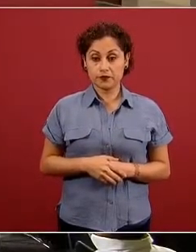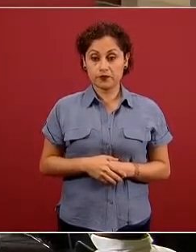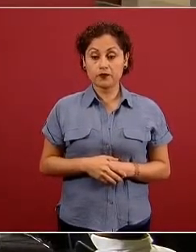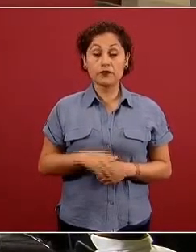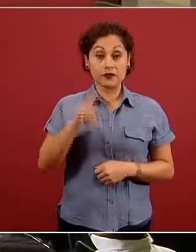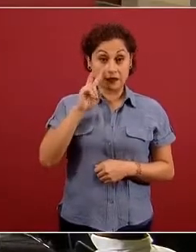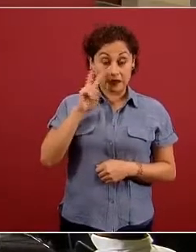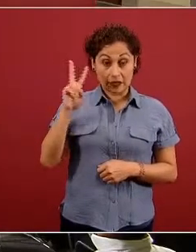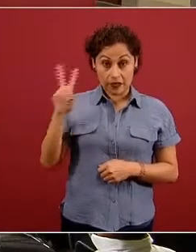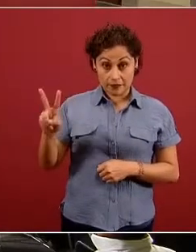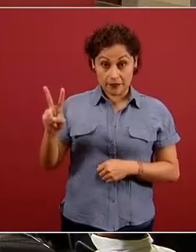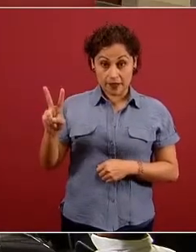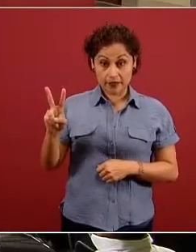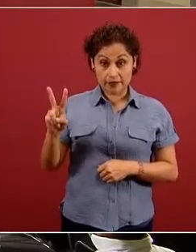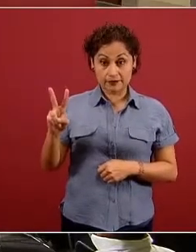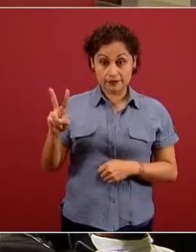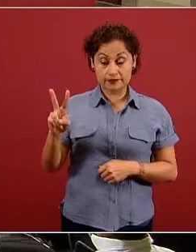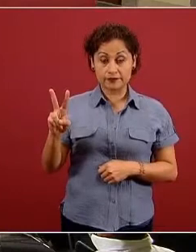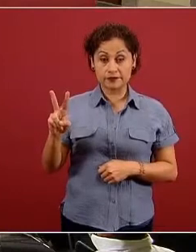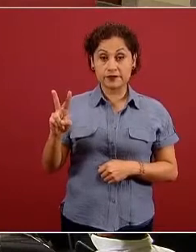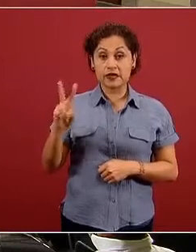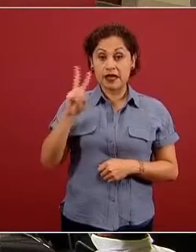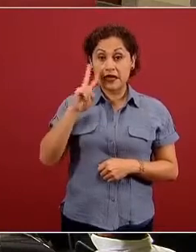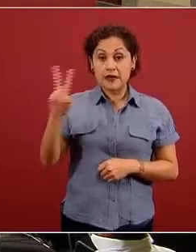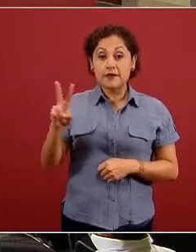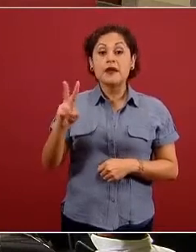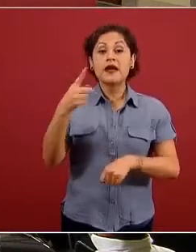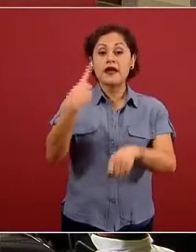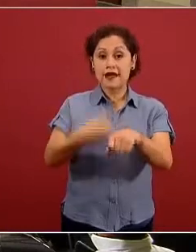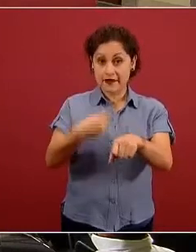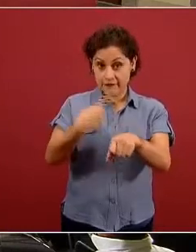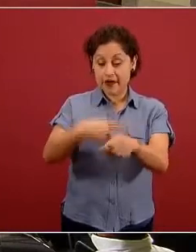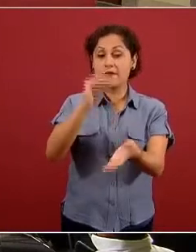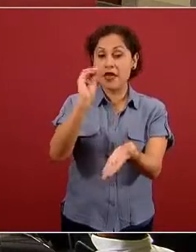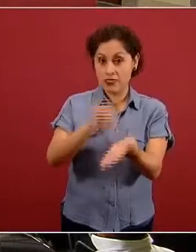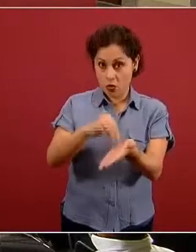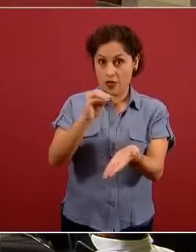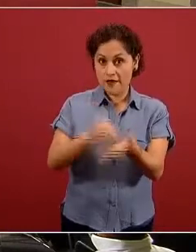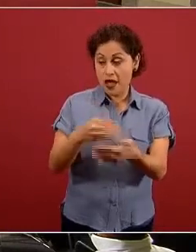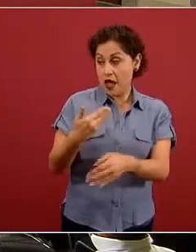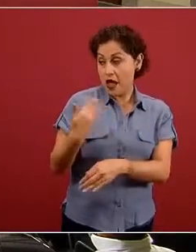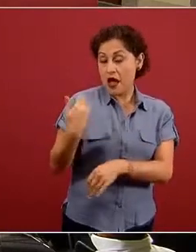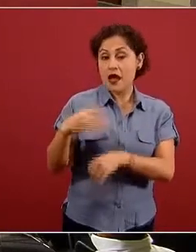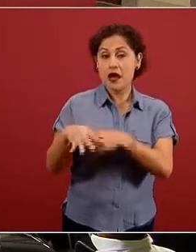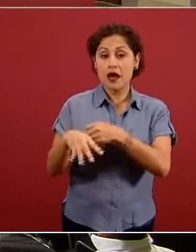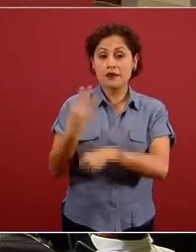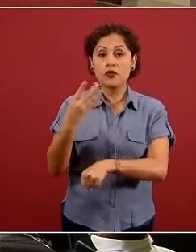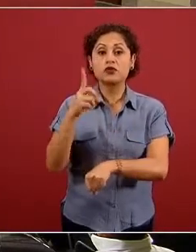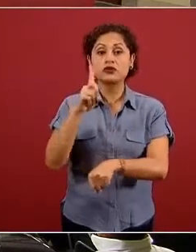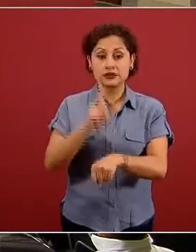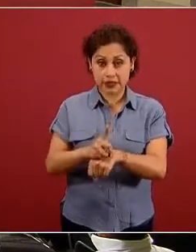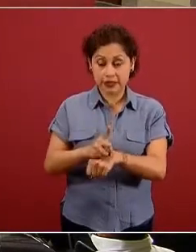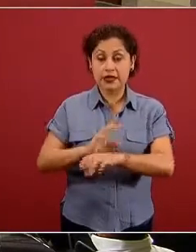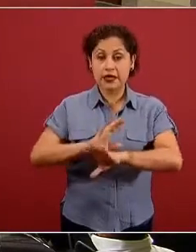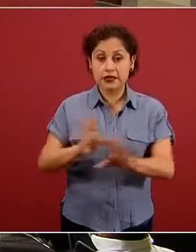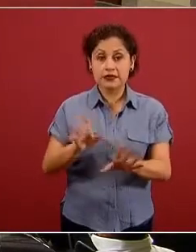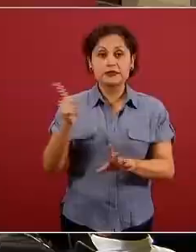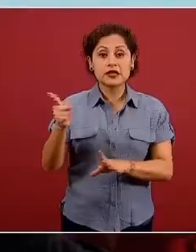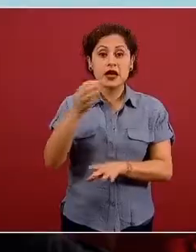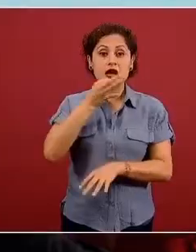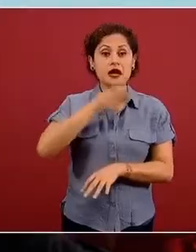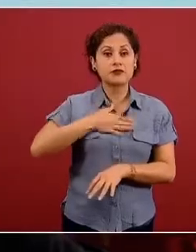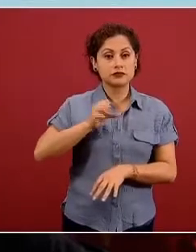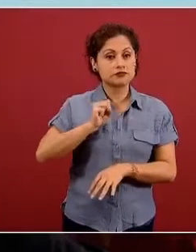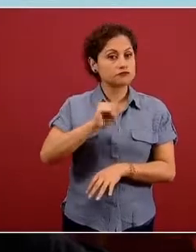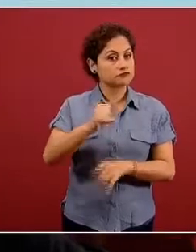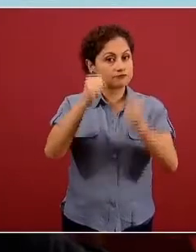Cuando vemos la ocurrencia de estos casos activos, de estos casos recientes en los últimos 14 días, podemos ver cómo, desde luego, los casos